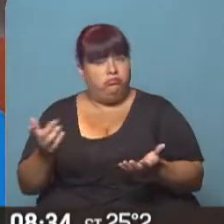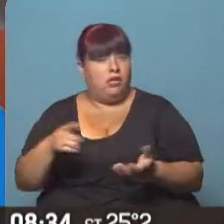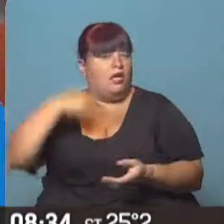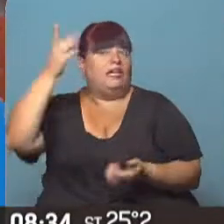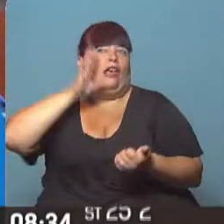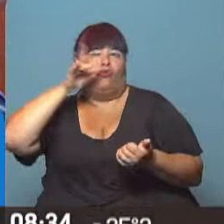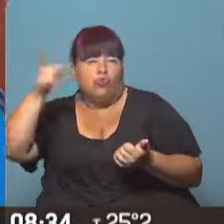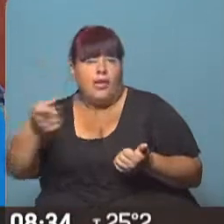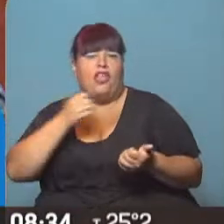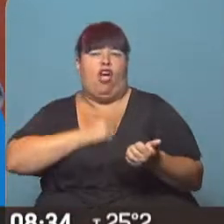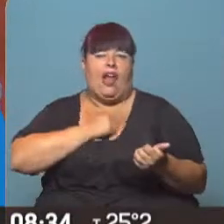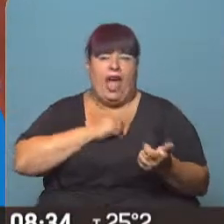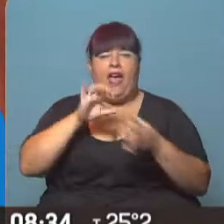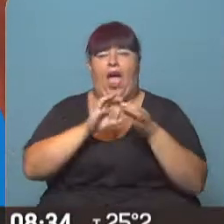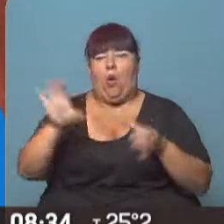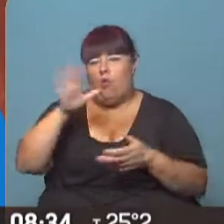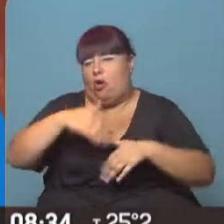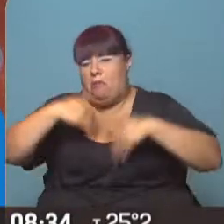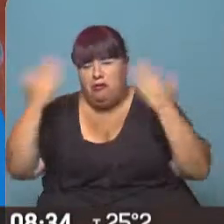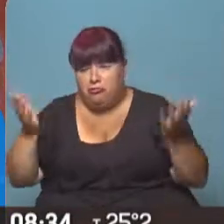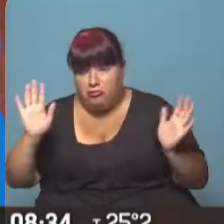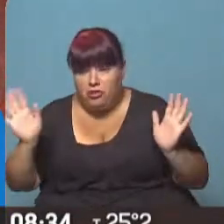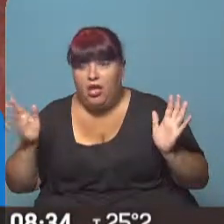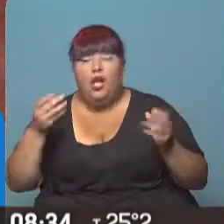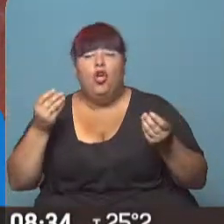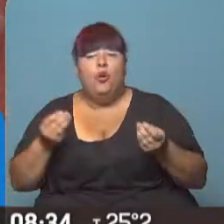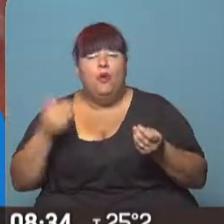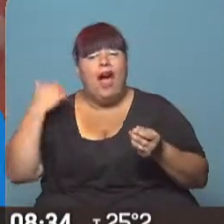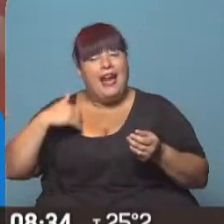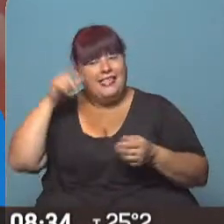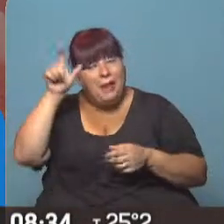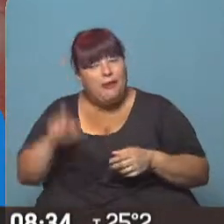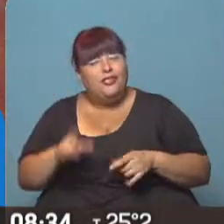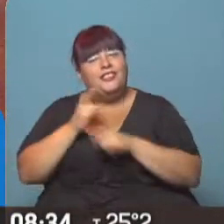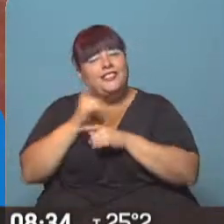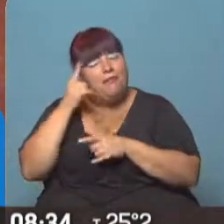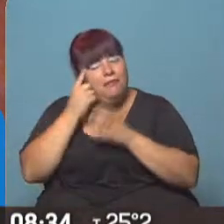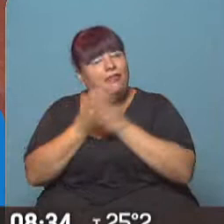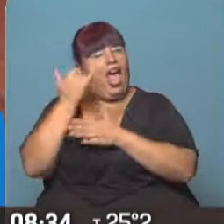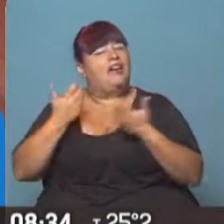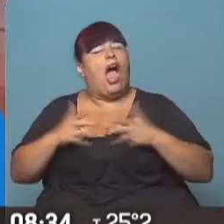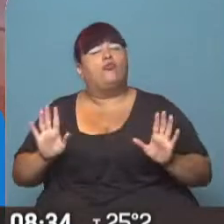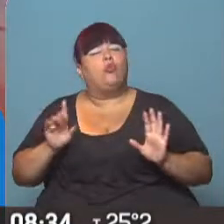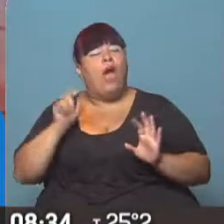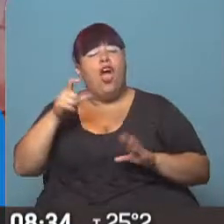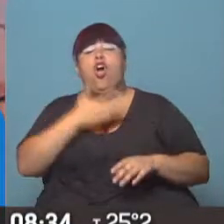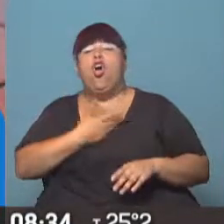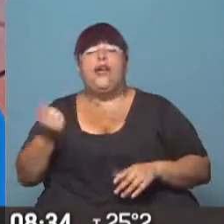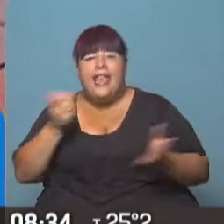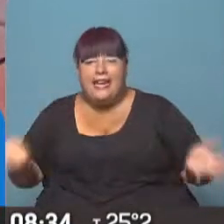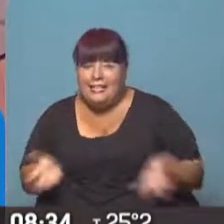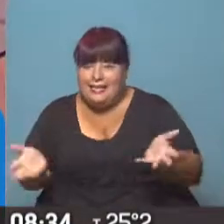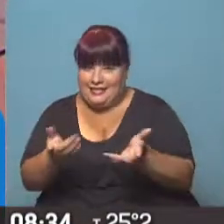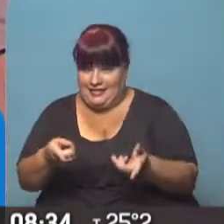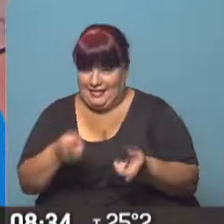en Estados Unidos, en Canadá, en Europa, qué sé yo, porque el argentino tiene una creatividad innata y lo que busca el gobierno es